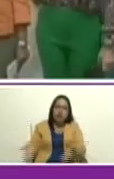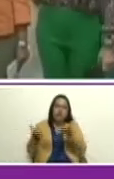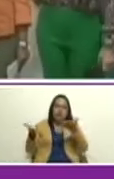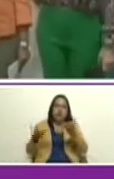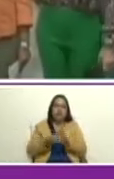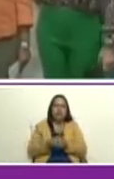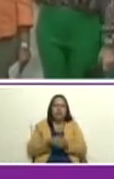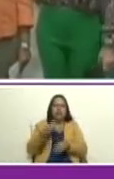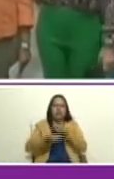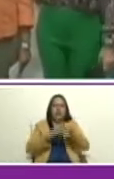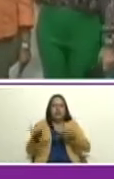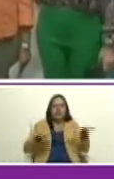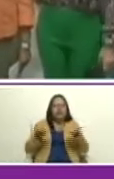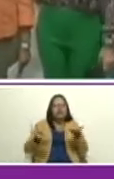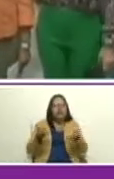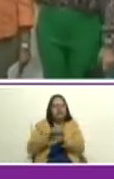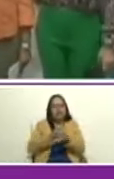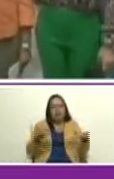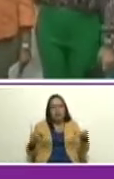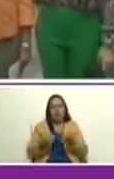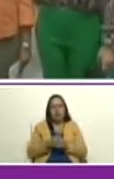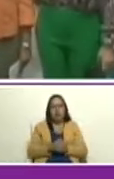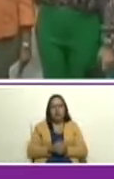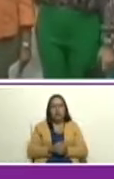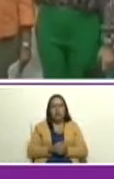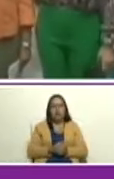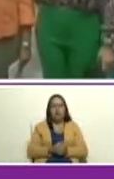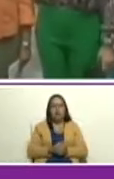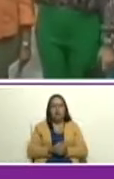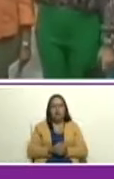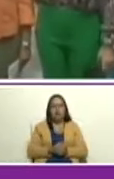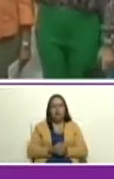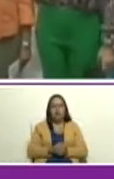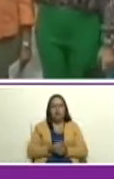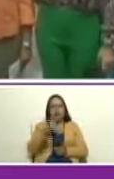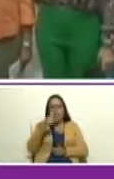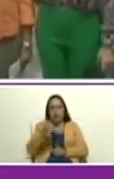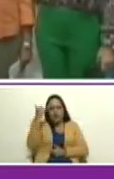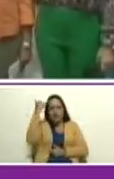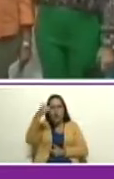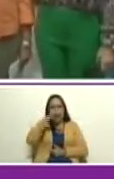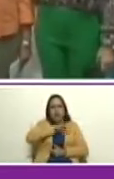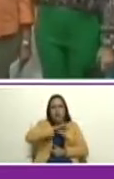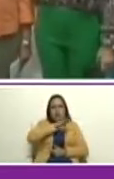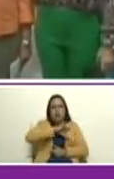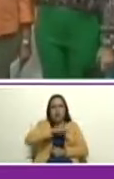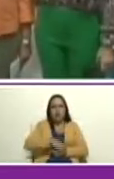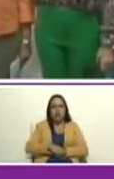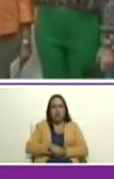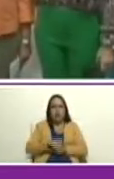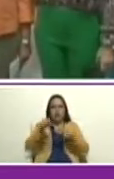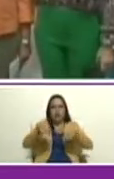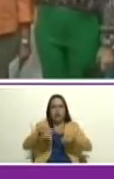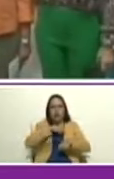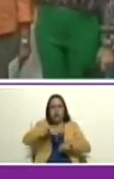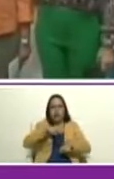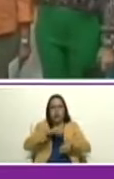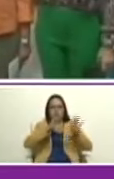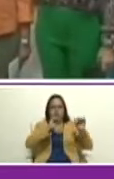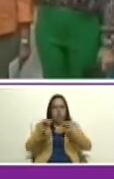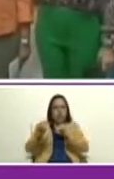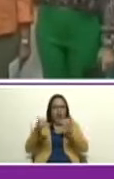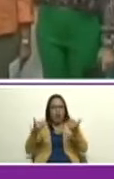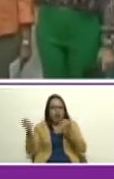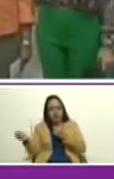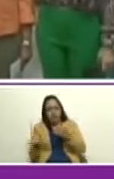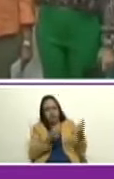servicio de calidad con un concepto social. Por aquí nos despedimos porque nos vamos directo